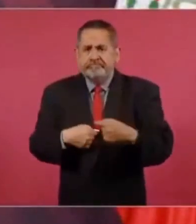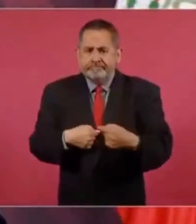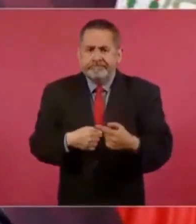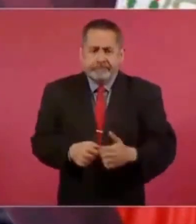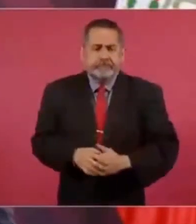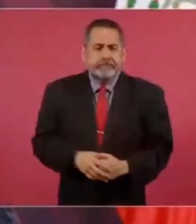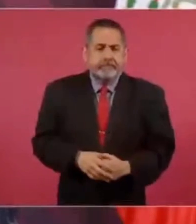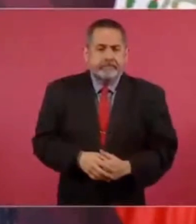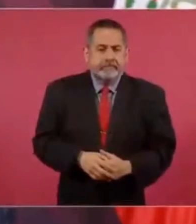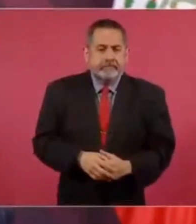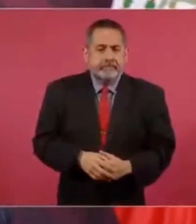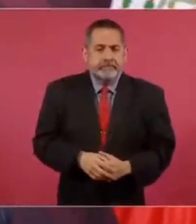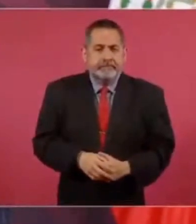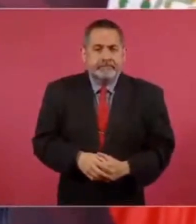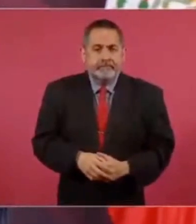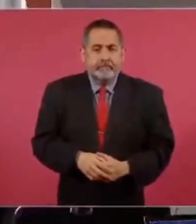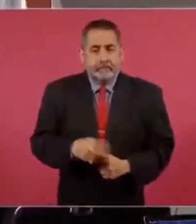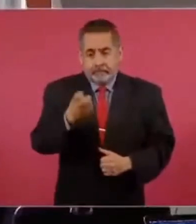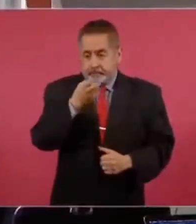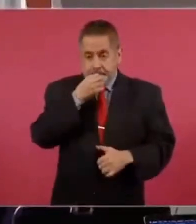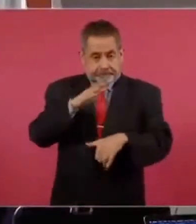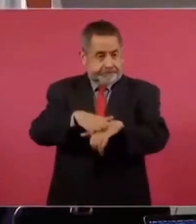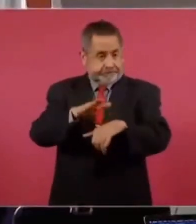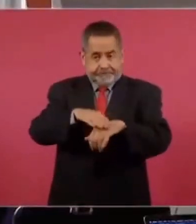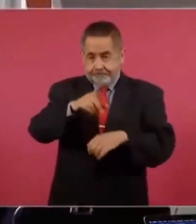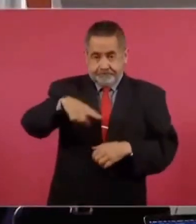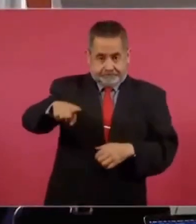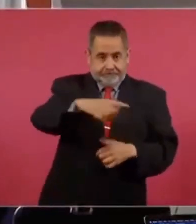Por eso, para los jóvenes,